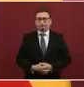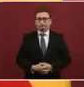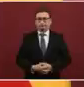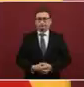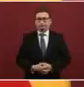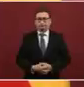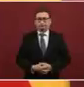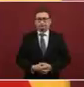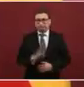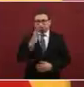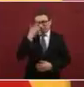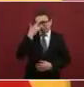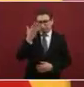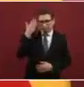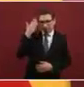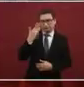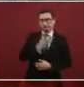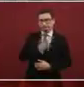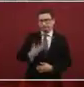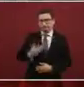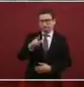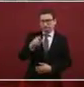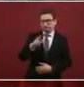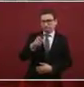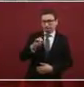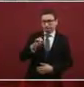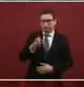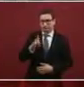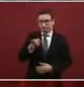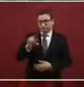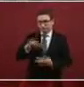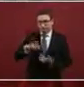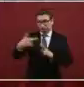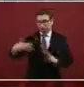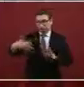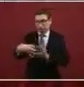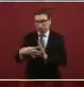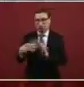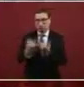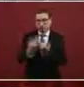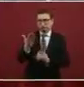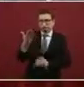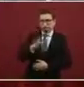exterior que siguió el presidente Lázaro Cárdenas, y en especial respecto a la República Española.